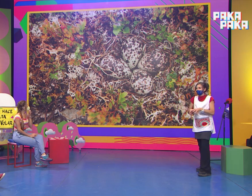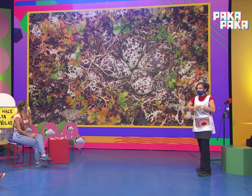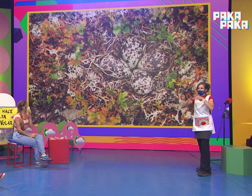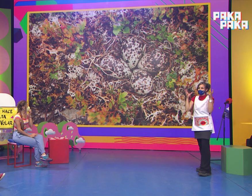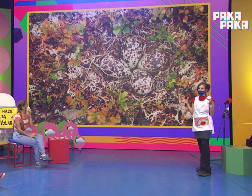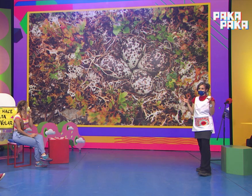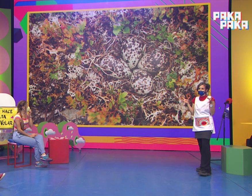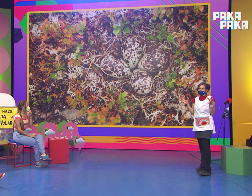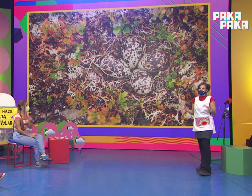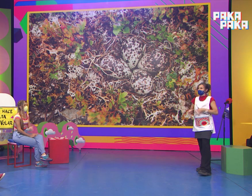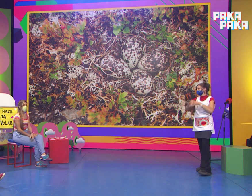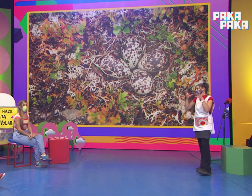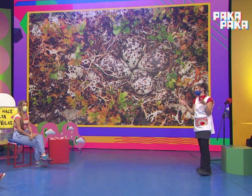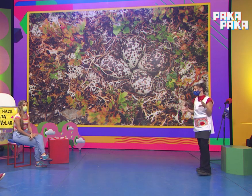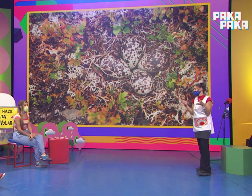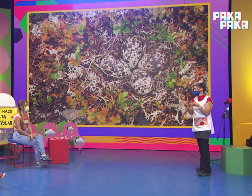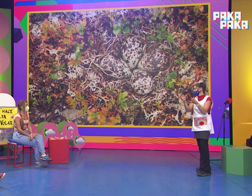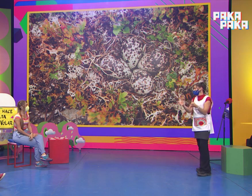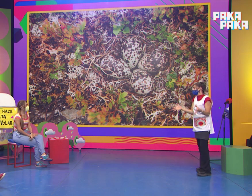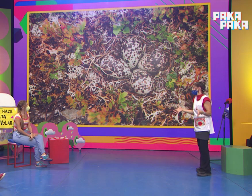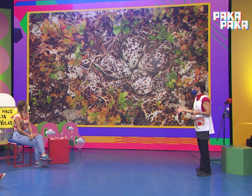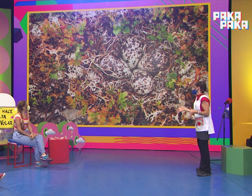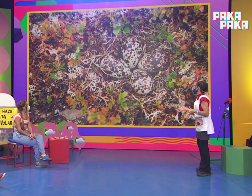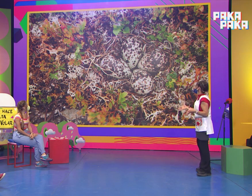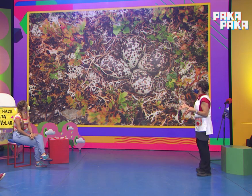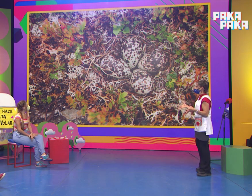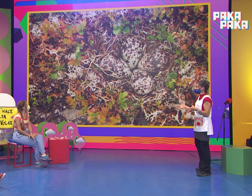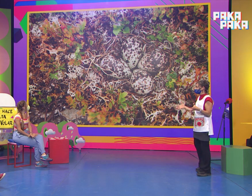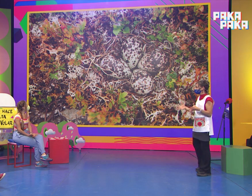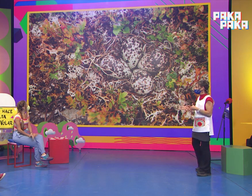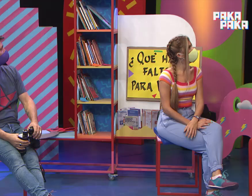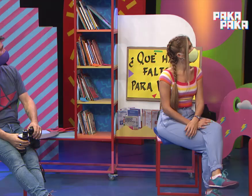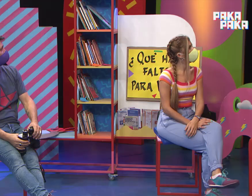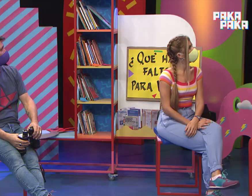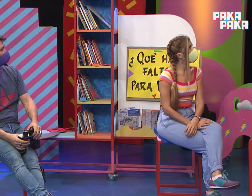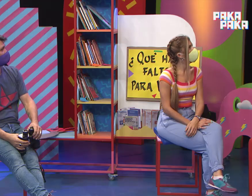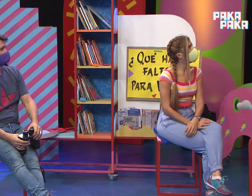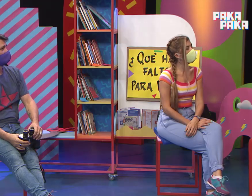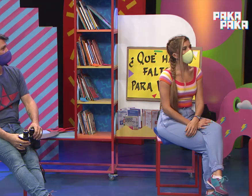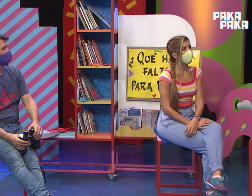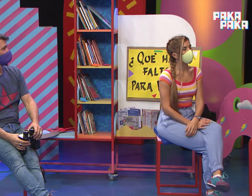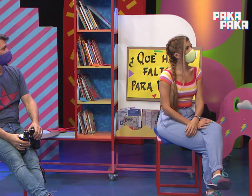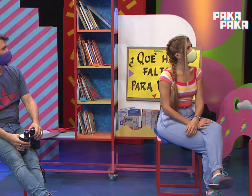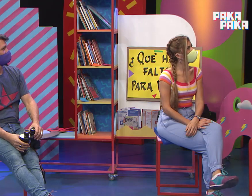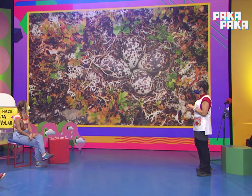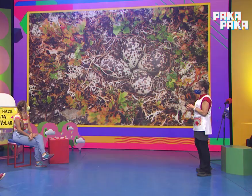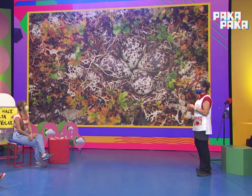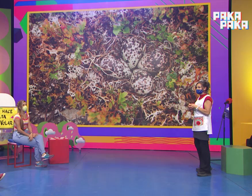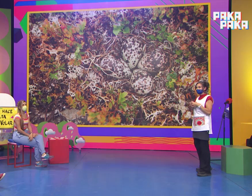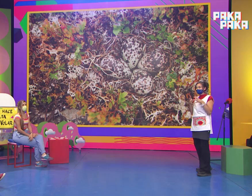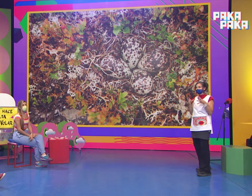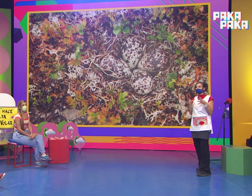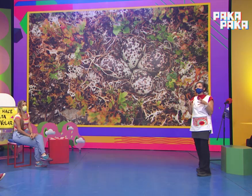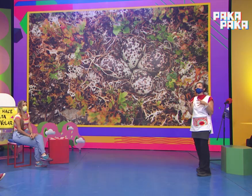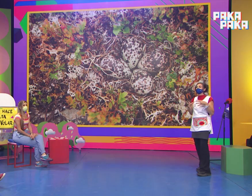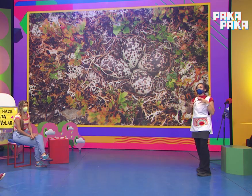fuera color rojo, enseguida se ve y vienen y lo cazan. ¿Cierto? Ahí se camufla con el ambiente. Entonces,